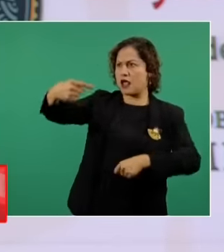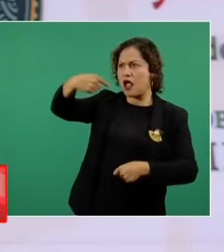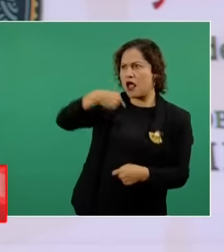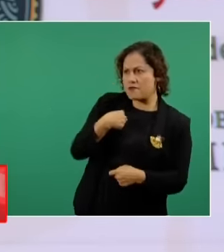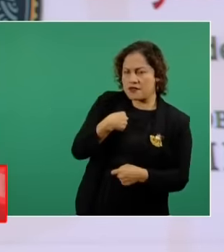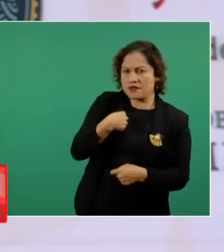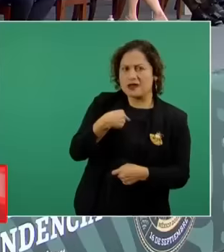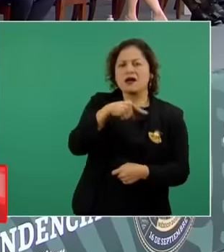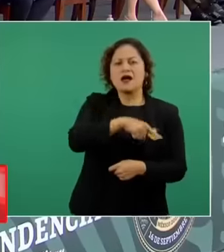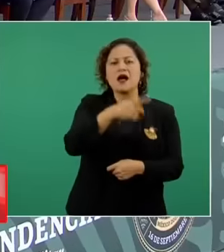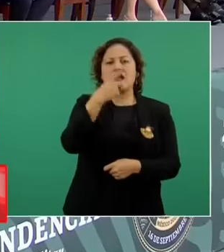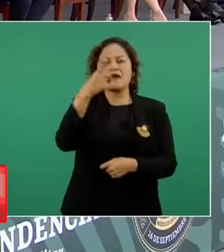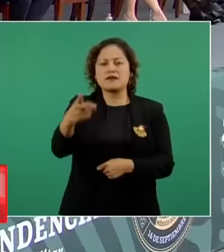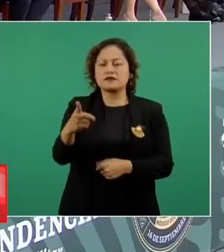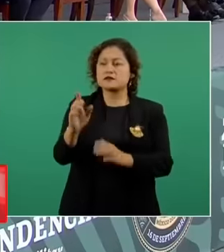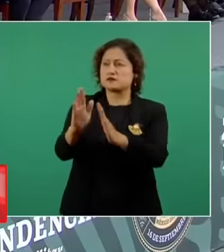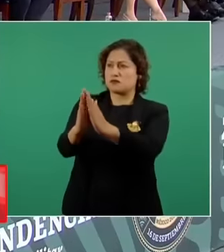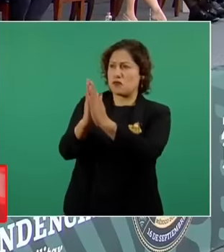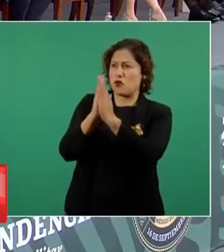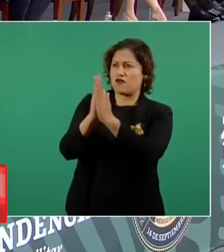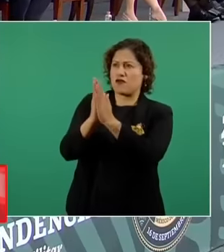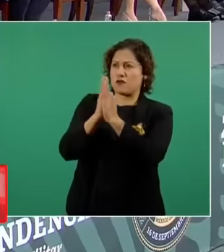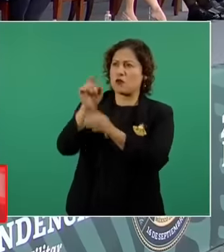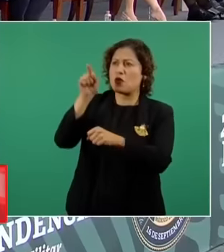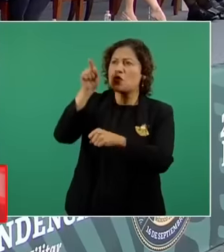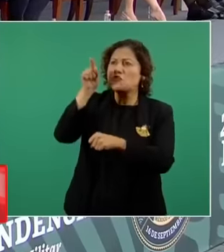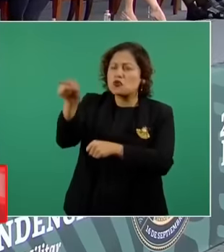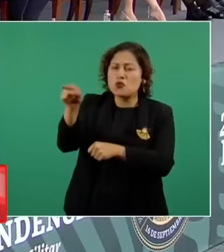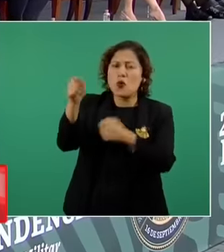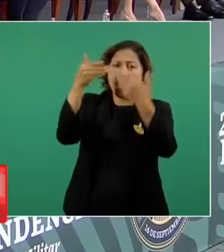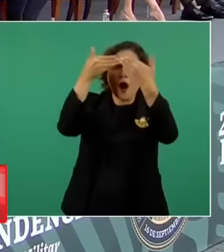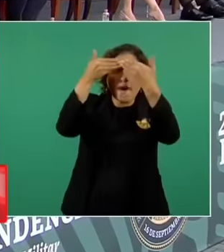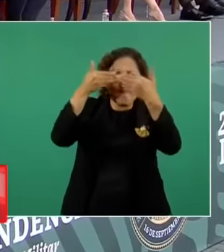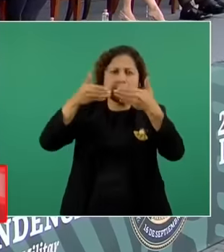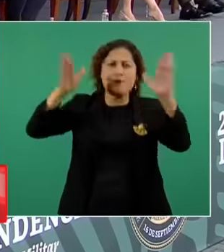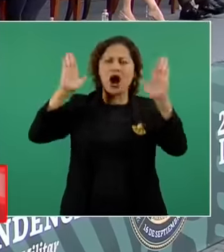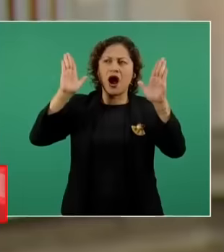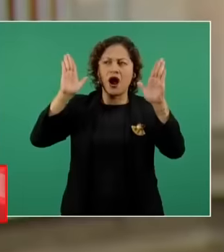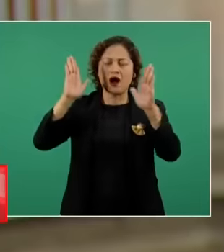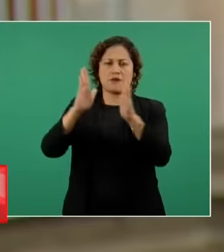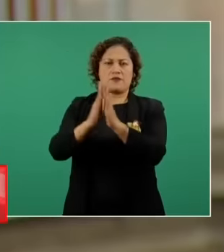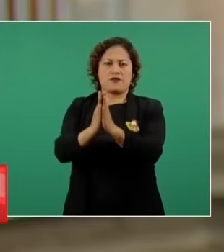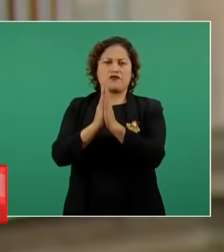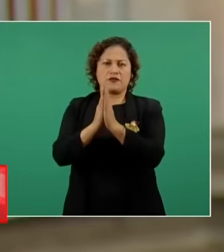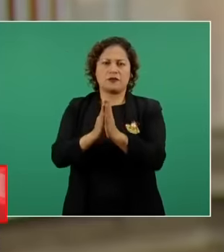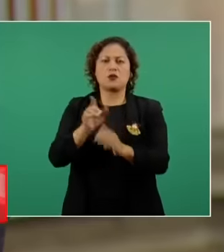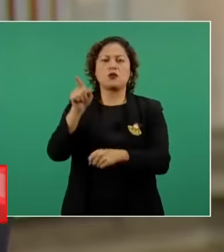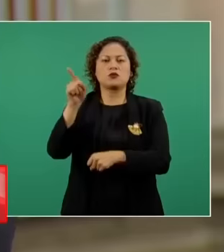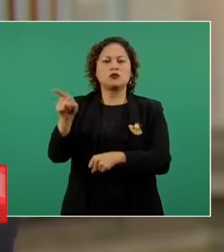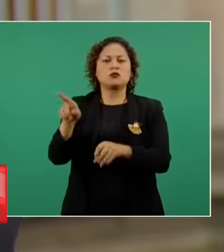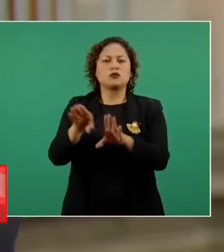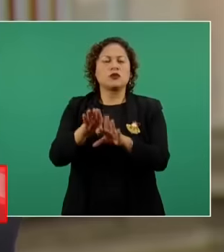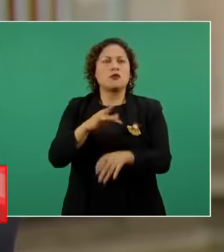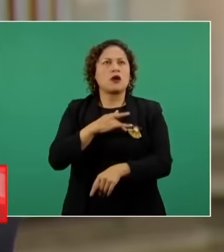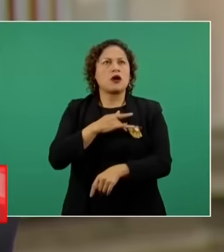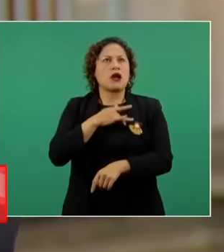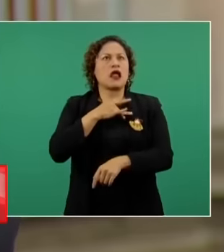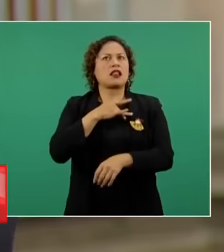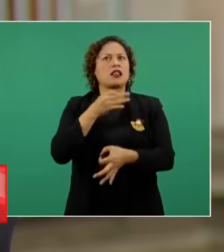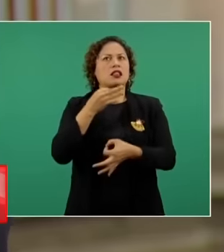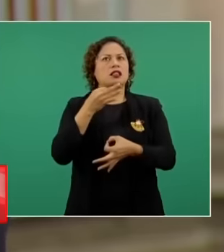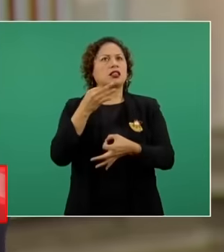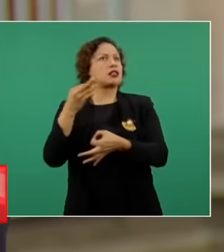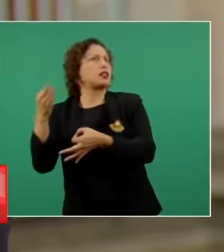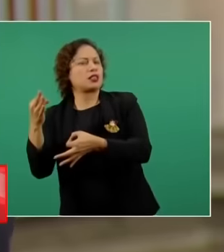abrid los ojos, americanos, no os dejéis seducir de